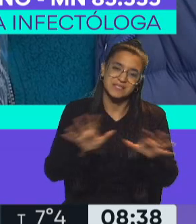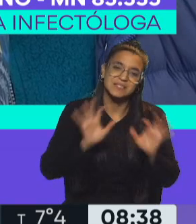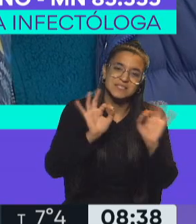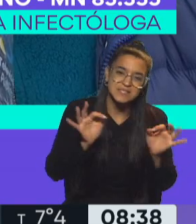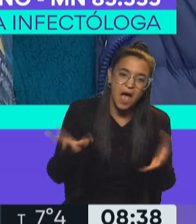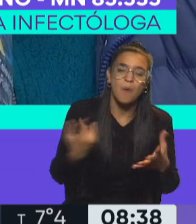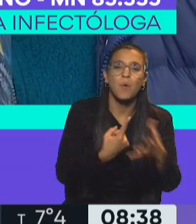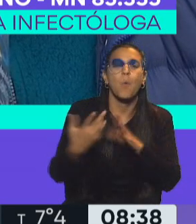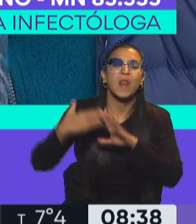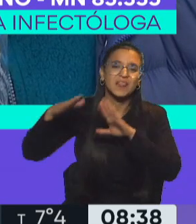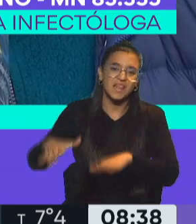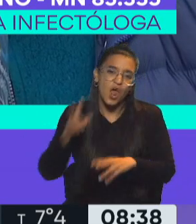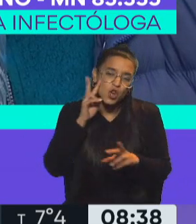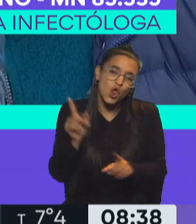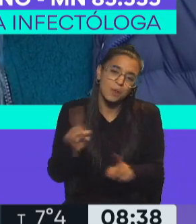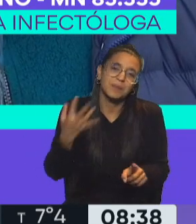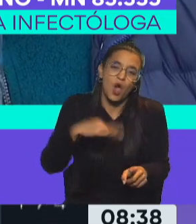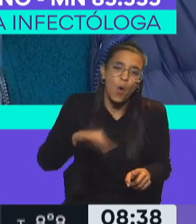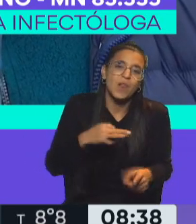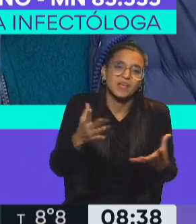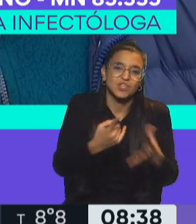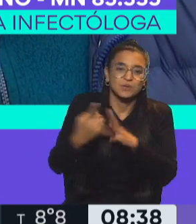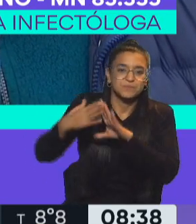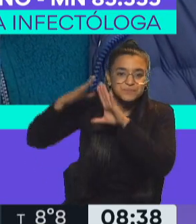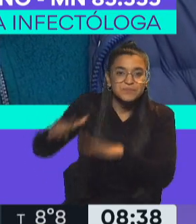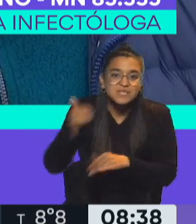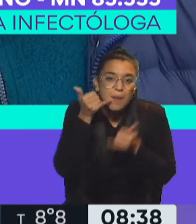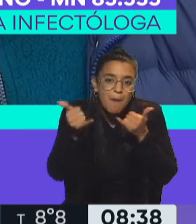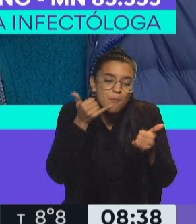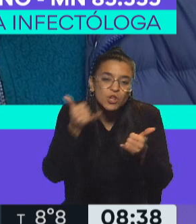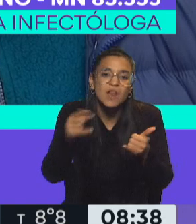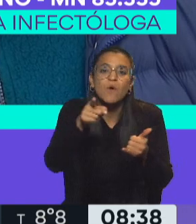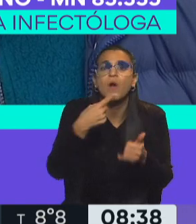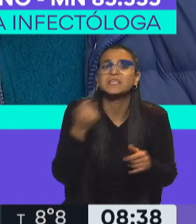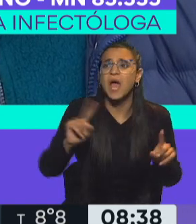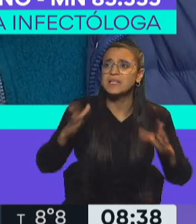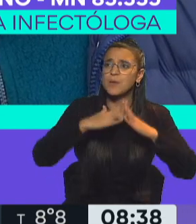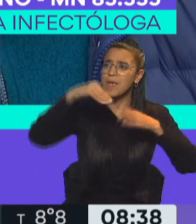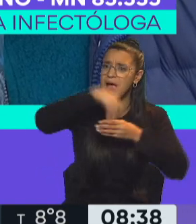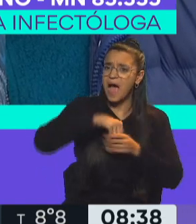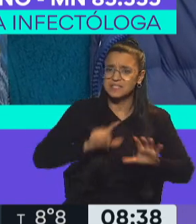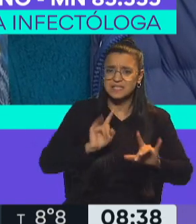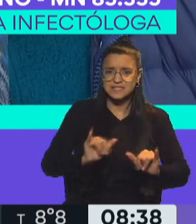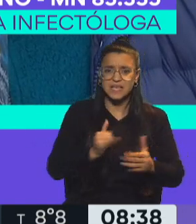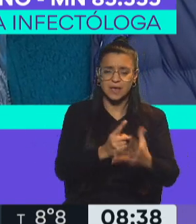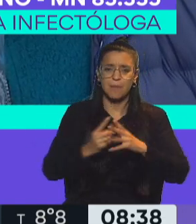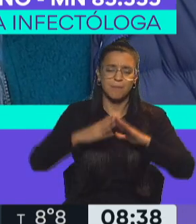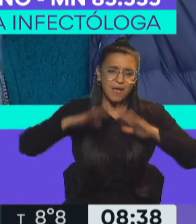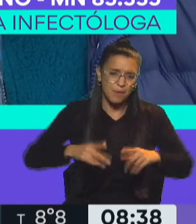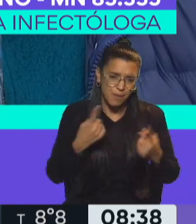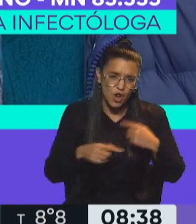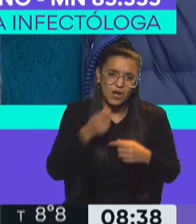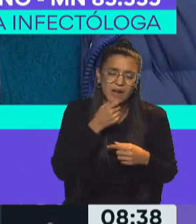la cuarentena cuando uno está obligado a respetarla, te llaman por teléfono, decís que estás en tu casa en cuarentena, pero en realidad